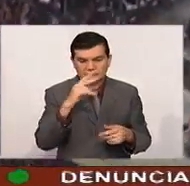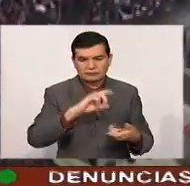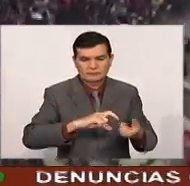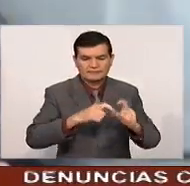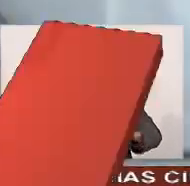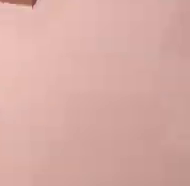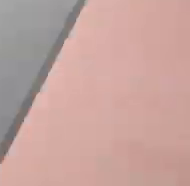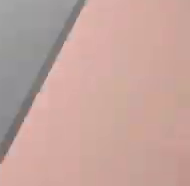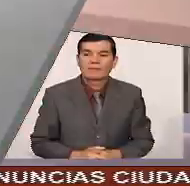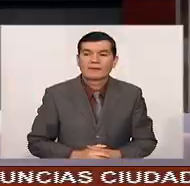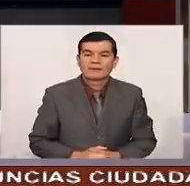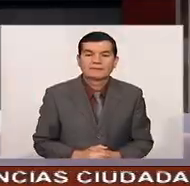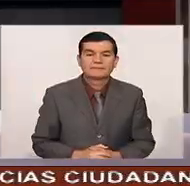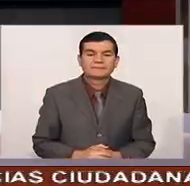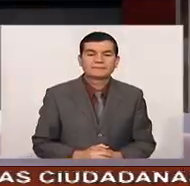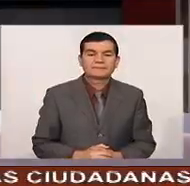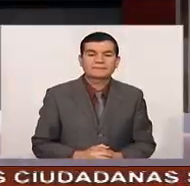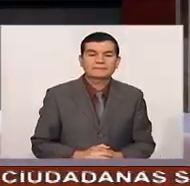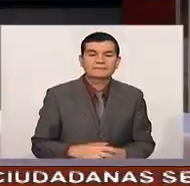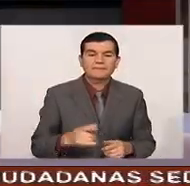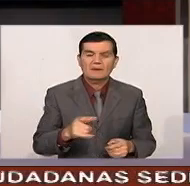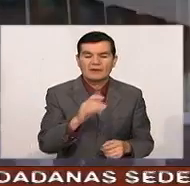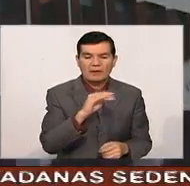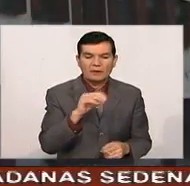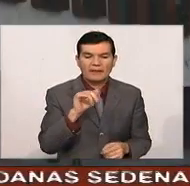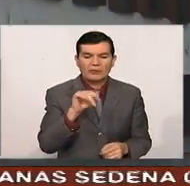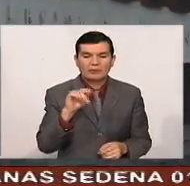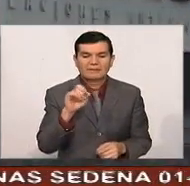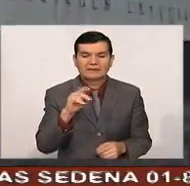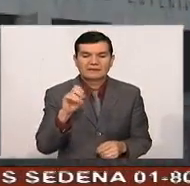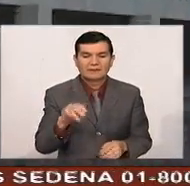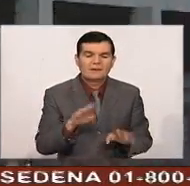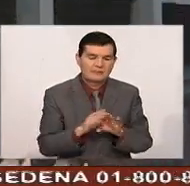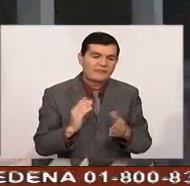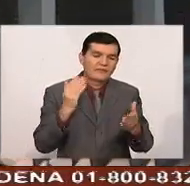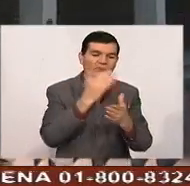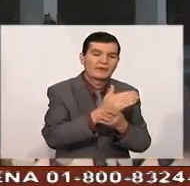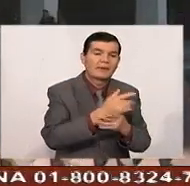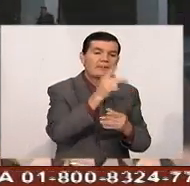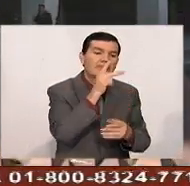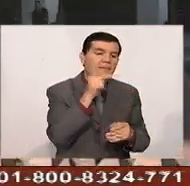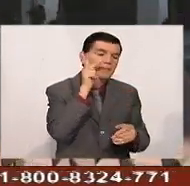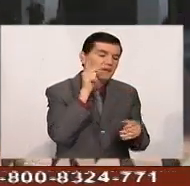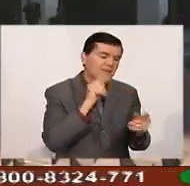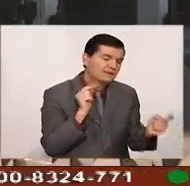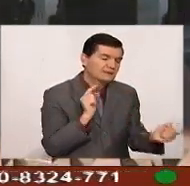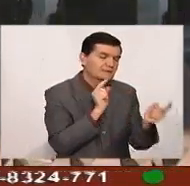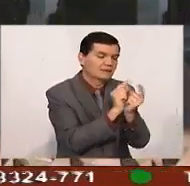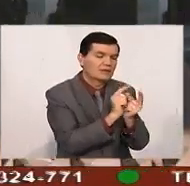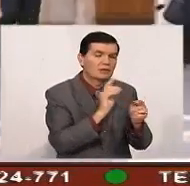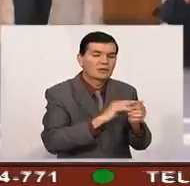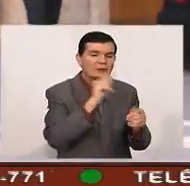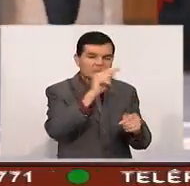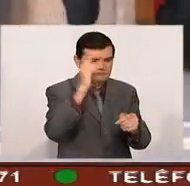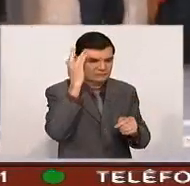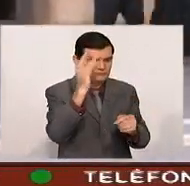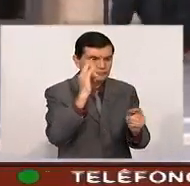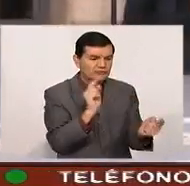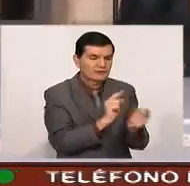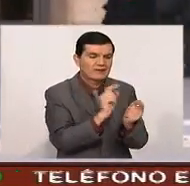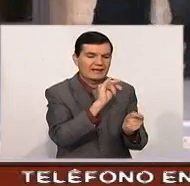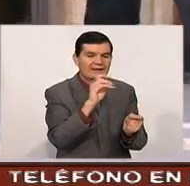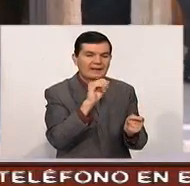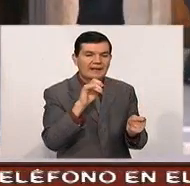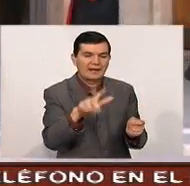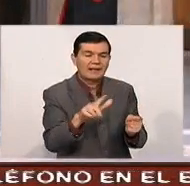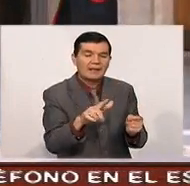al día. La canciller Claudia Ruiz Massieu estuvo en el Vaticano. Ahí se reunió con el secretario de Estado de la Santa Sede, el cardenal